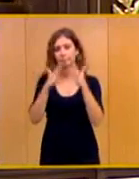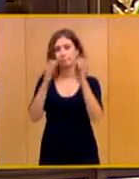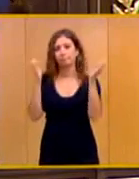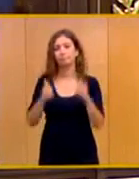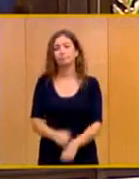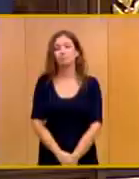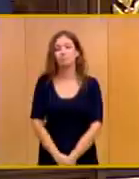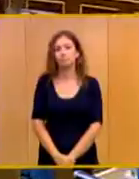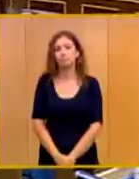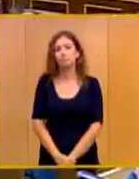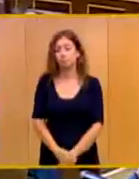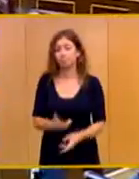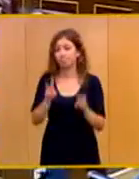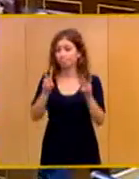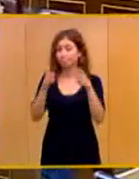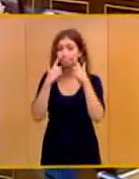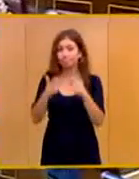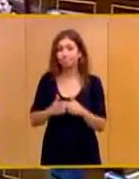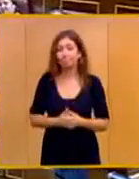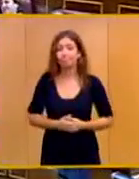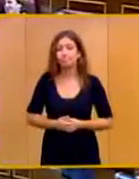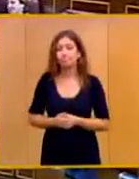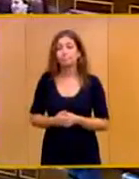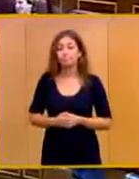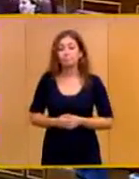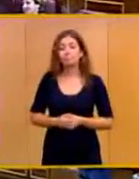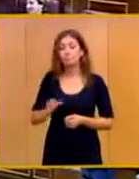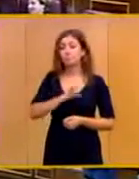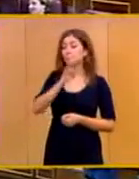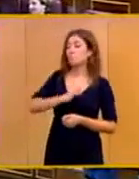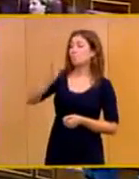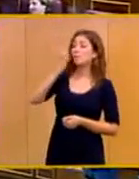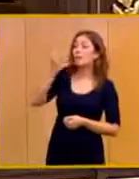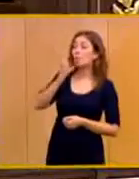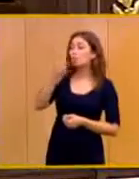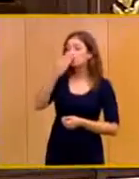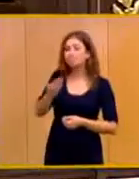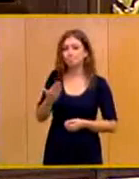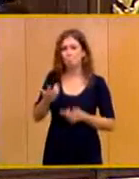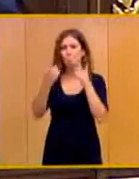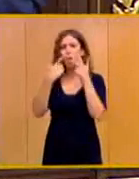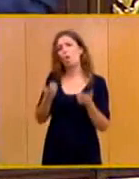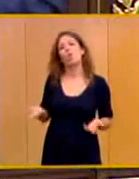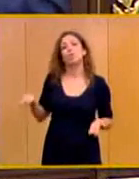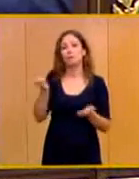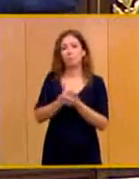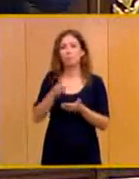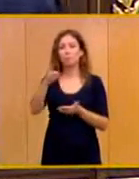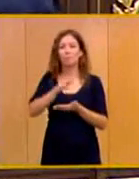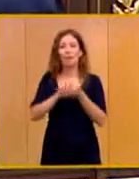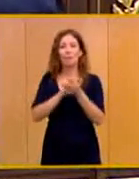Ese es el problema. Y, señor Rajoy, le tengo que decir que una vez más ha cuestionado mi confianza,